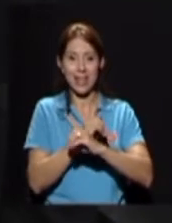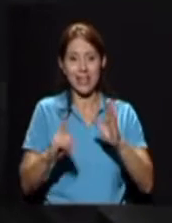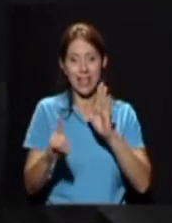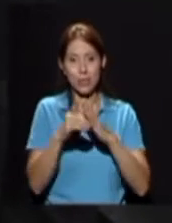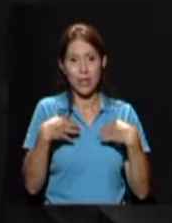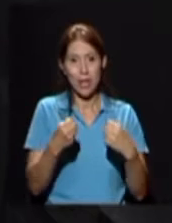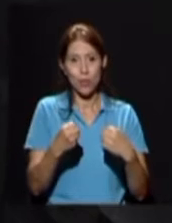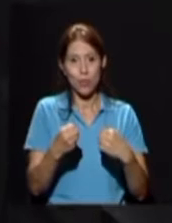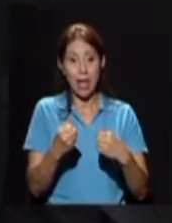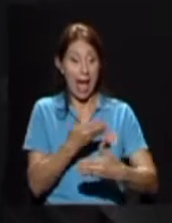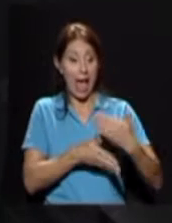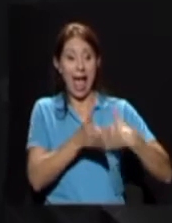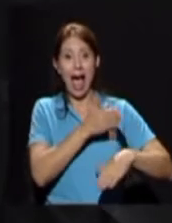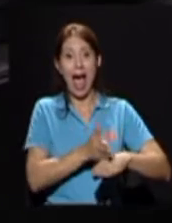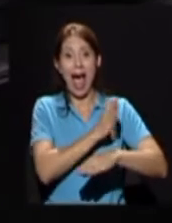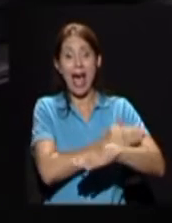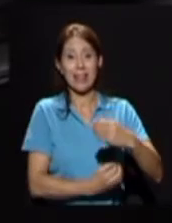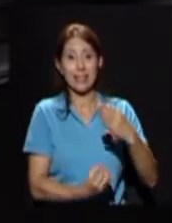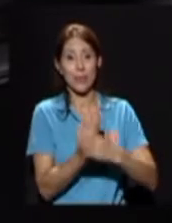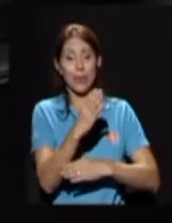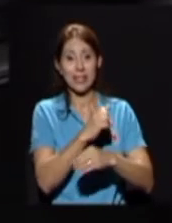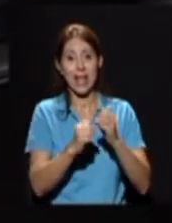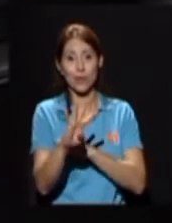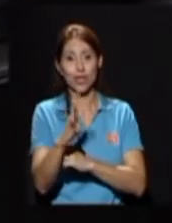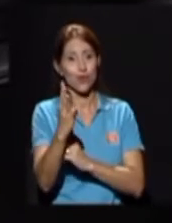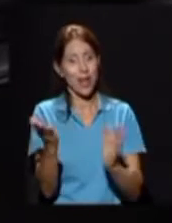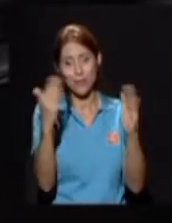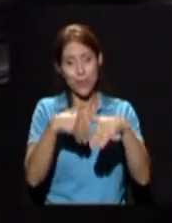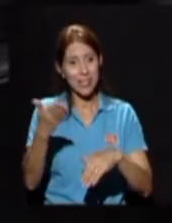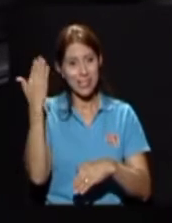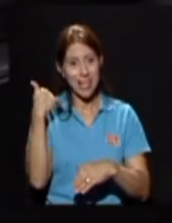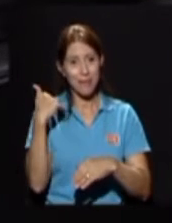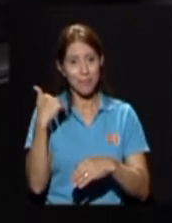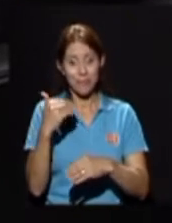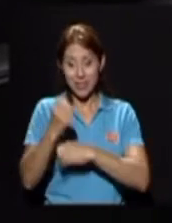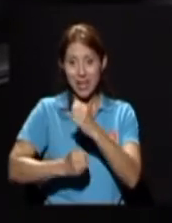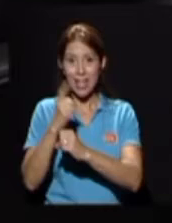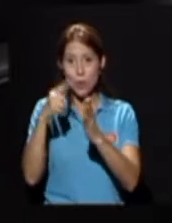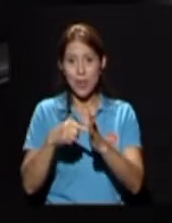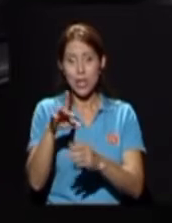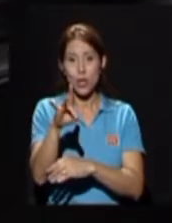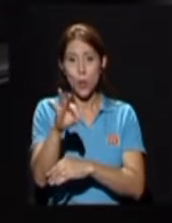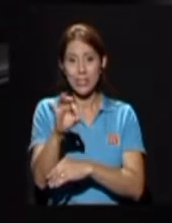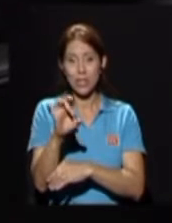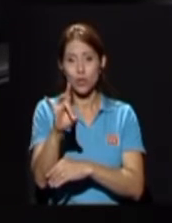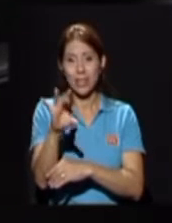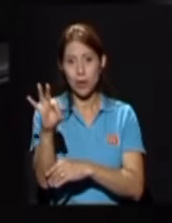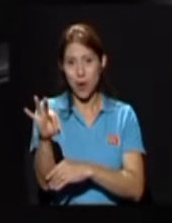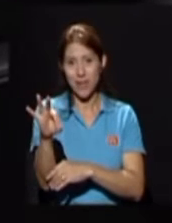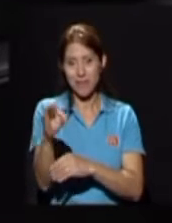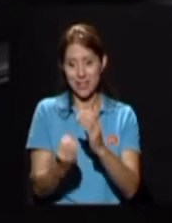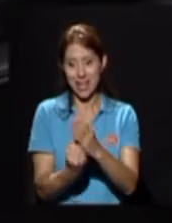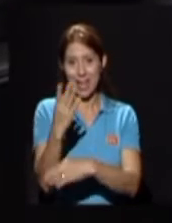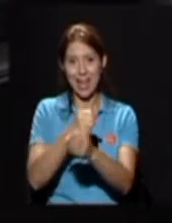no existía. Antes del año 89, cuando la sala se crea, un ciudadano que consideraba que tenía vulnerado